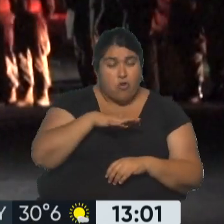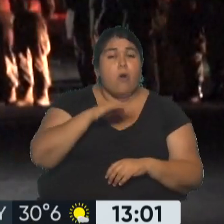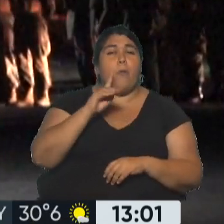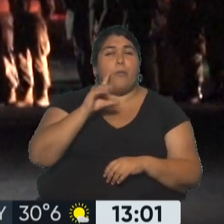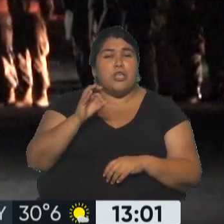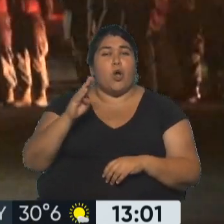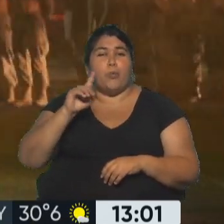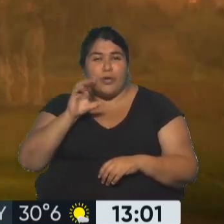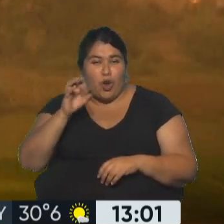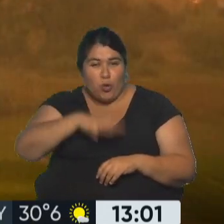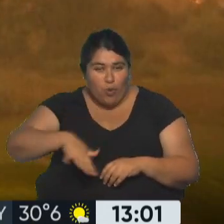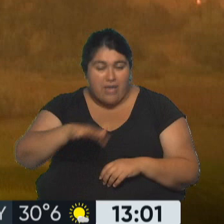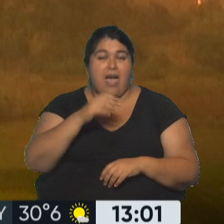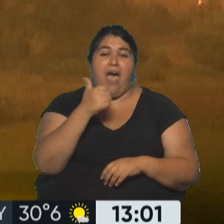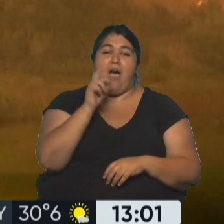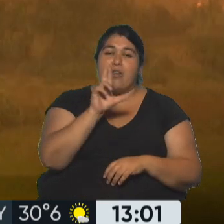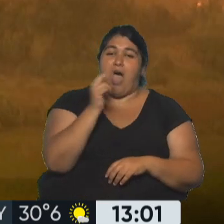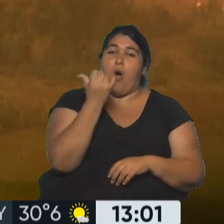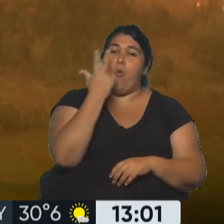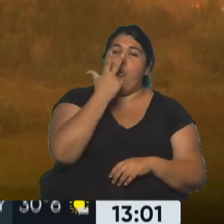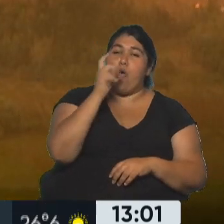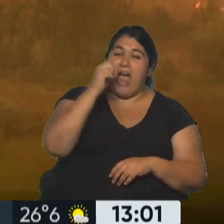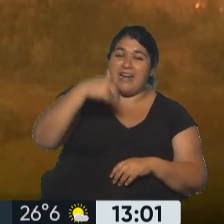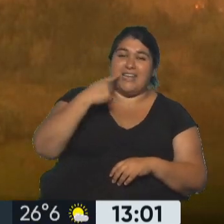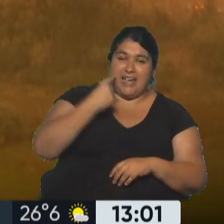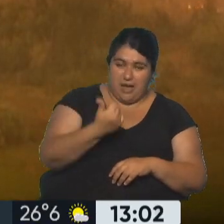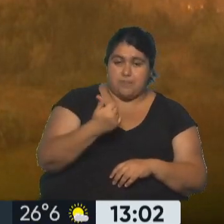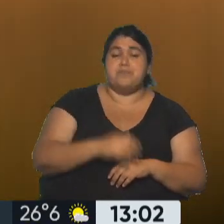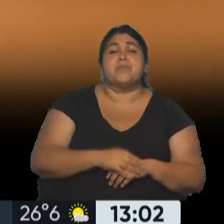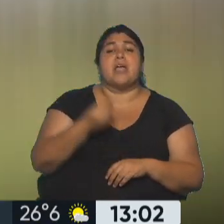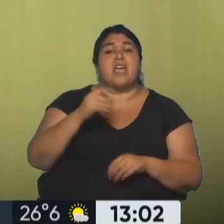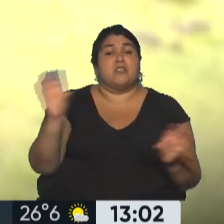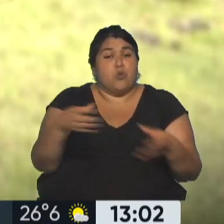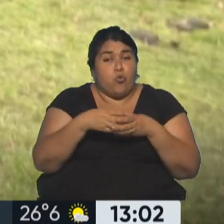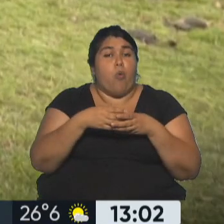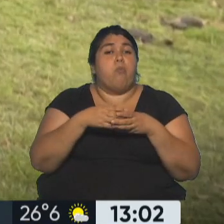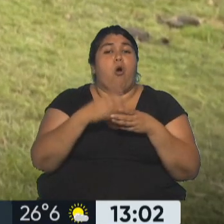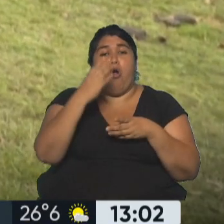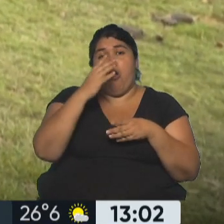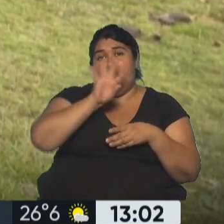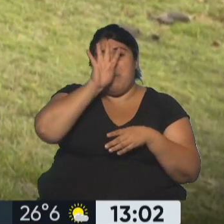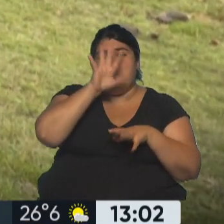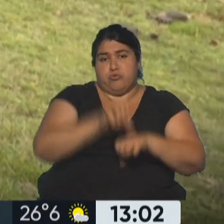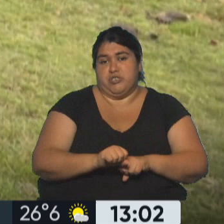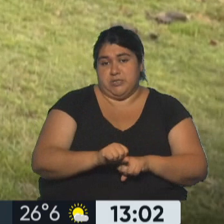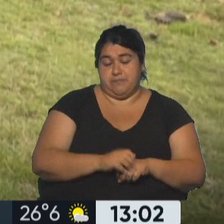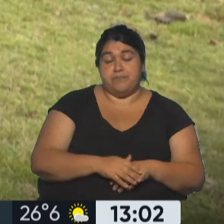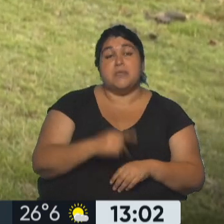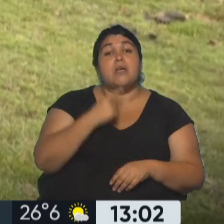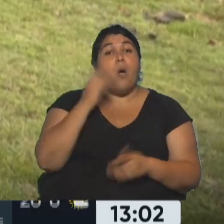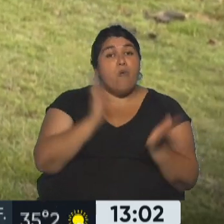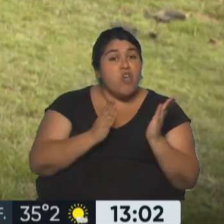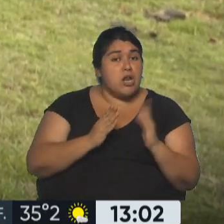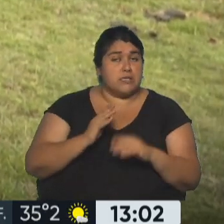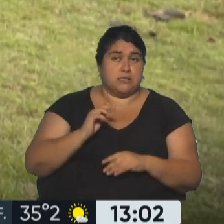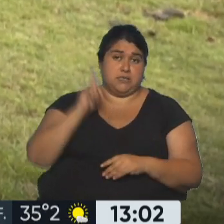para controlar los mencionados ataques atribuidos a grupos mapuches radicalizados. La violencia la traen de afuera, la violencia la